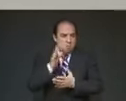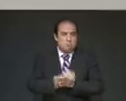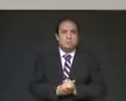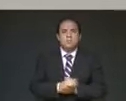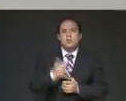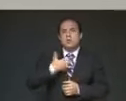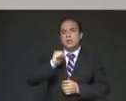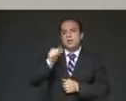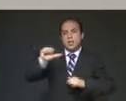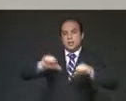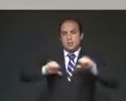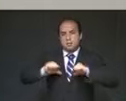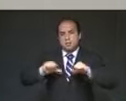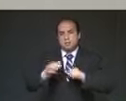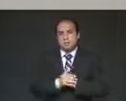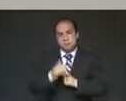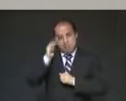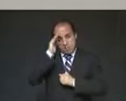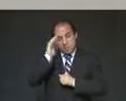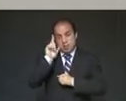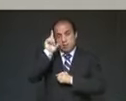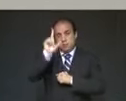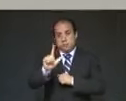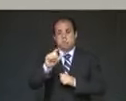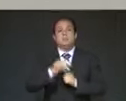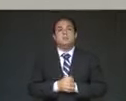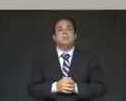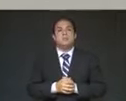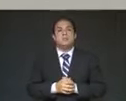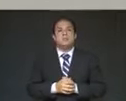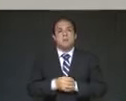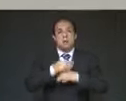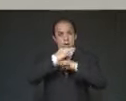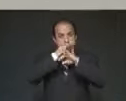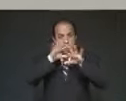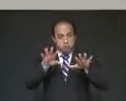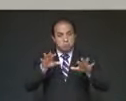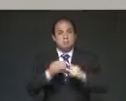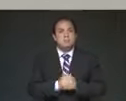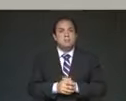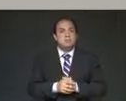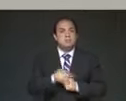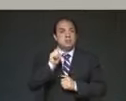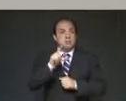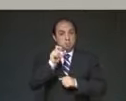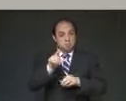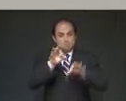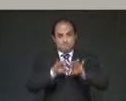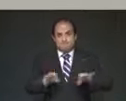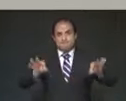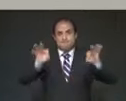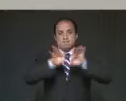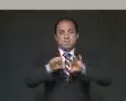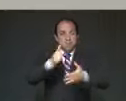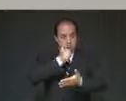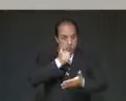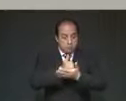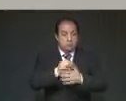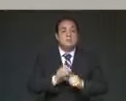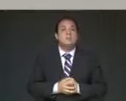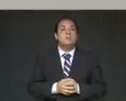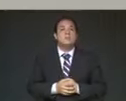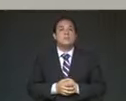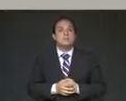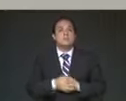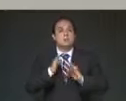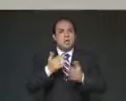otras actividades planteadas para el lunes, ya se las vamos a informar, también muy, muy importantes para la ciudad. Entonces ya les